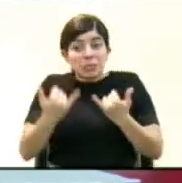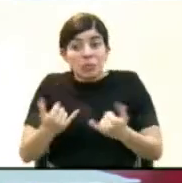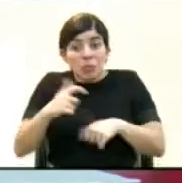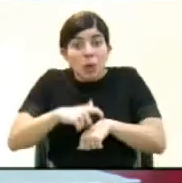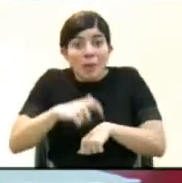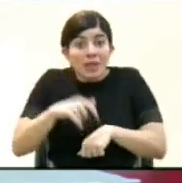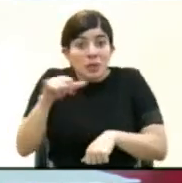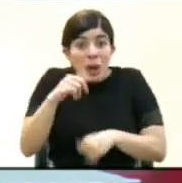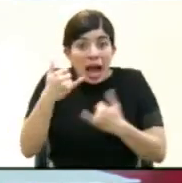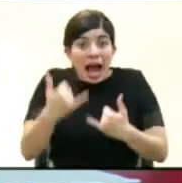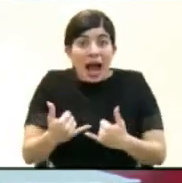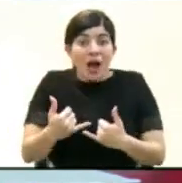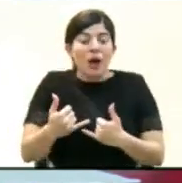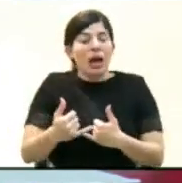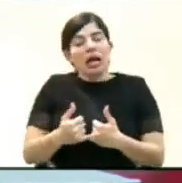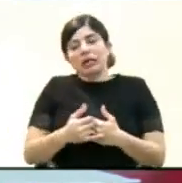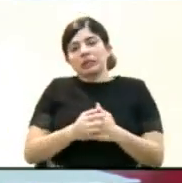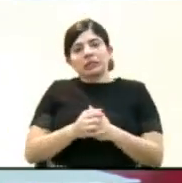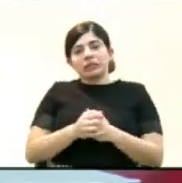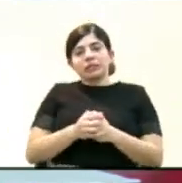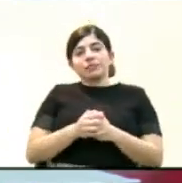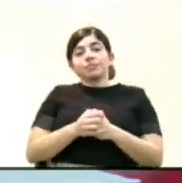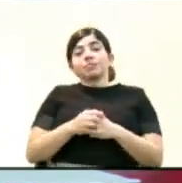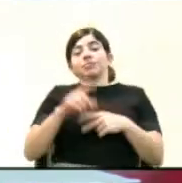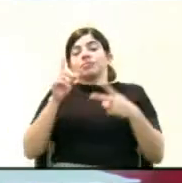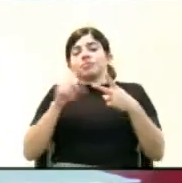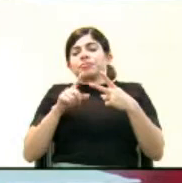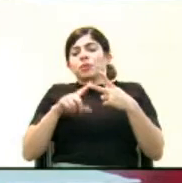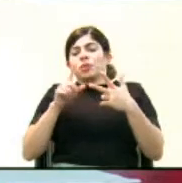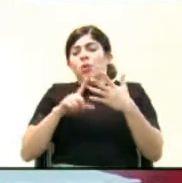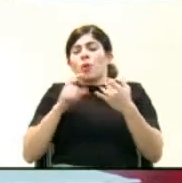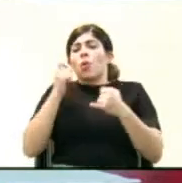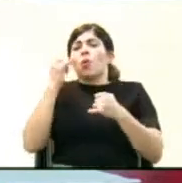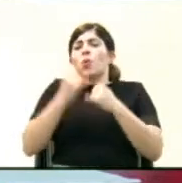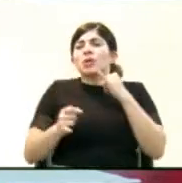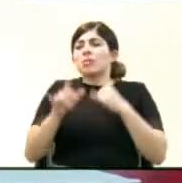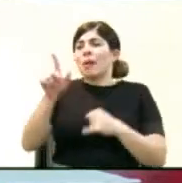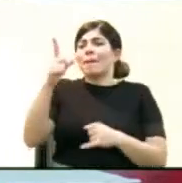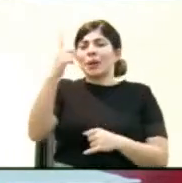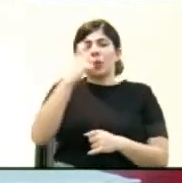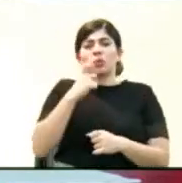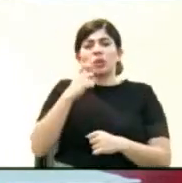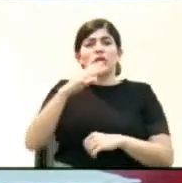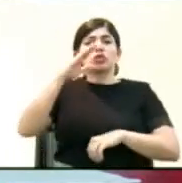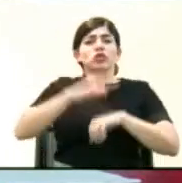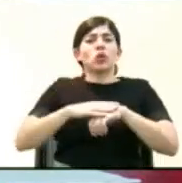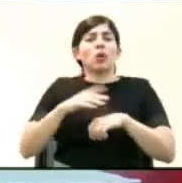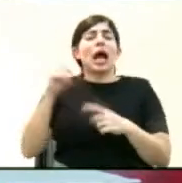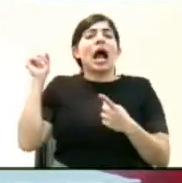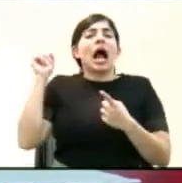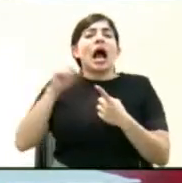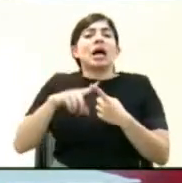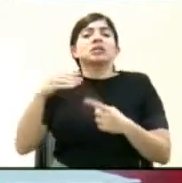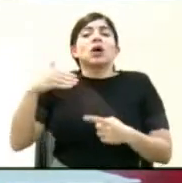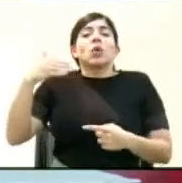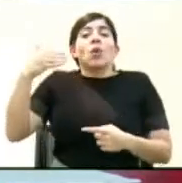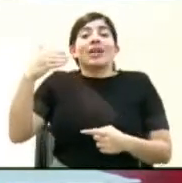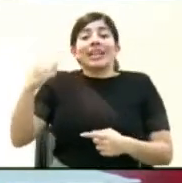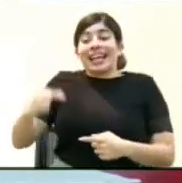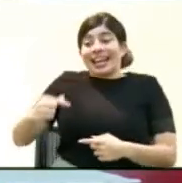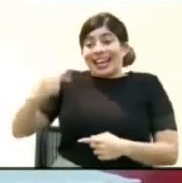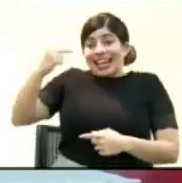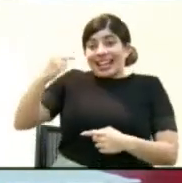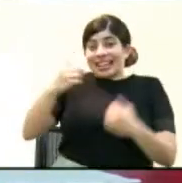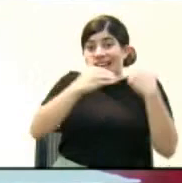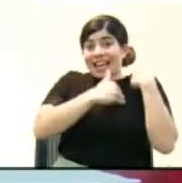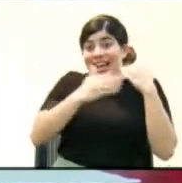estamos. Y por último, su pregunta sobre hasta cuándo el gerente suplente de